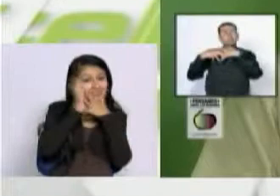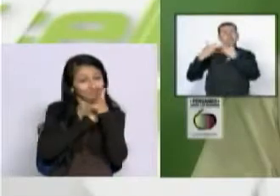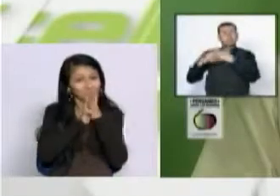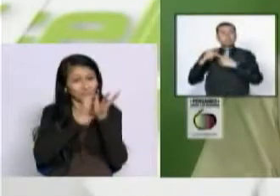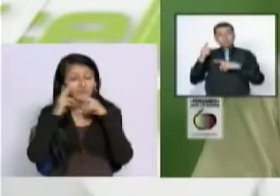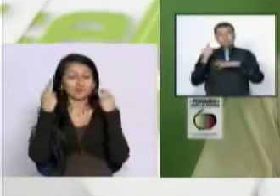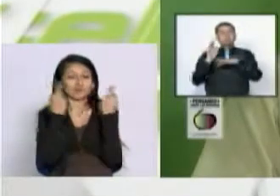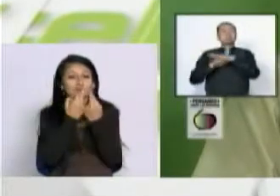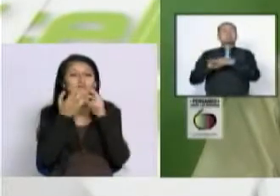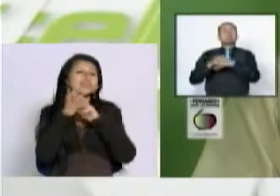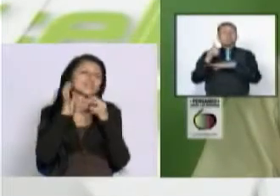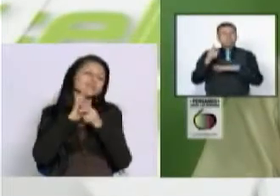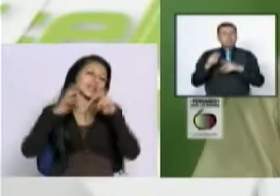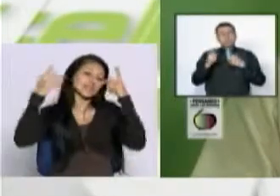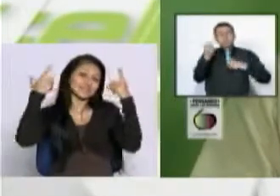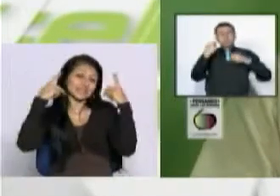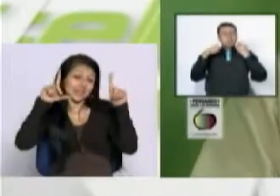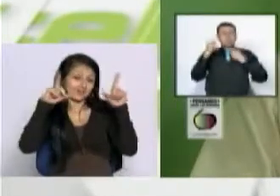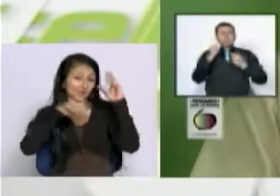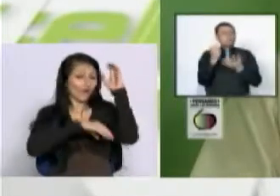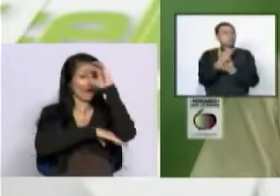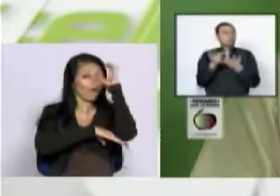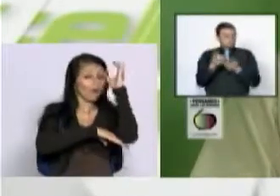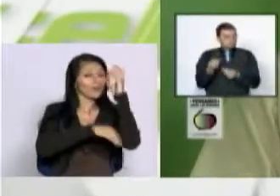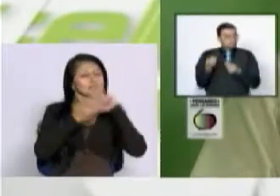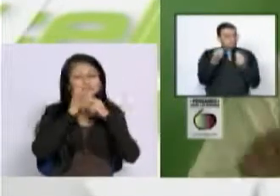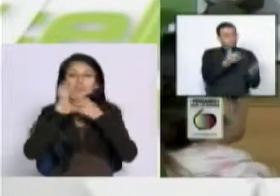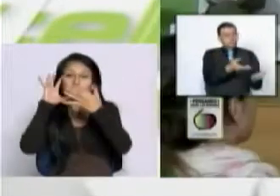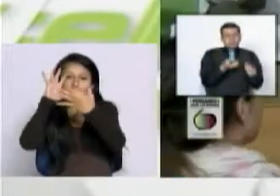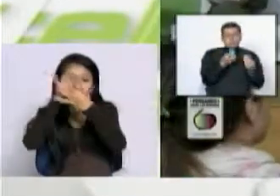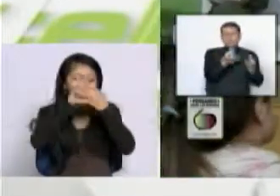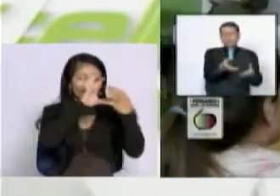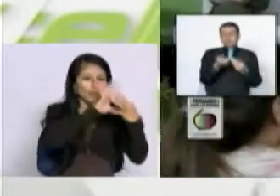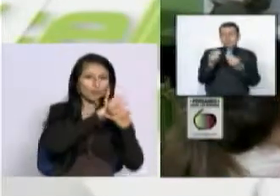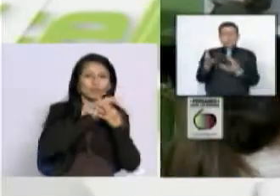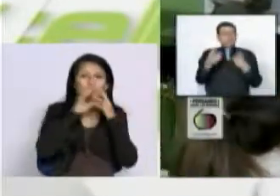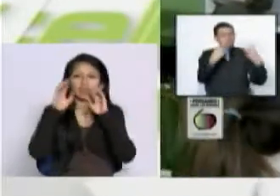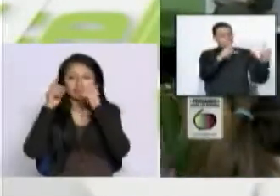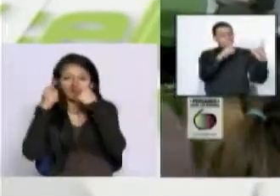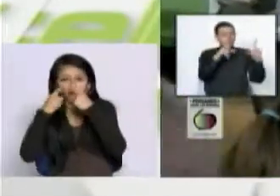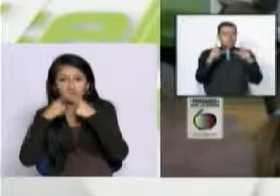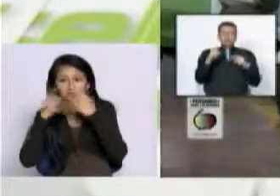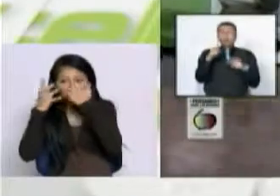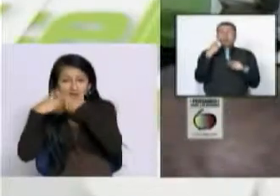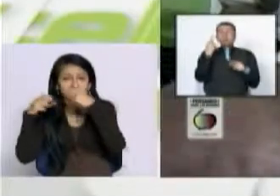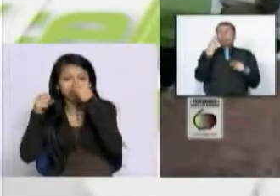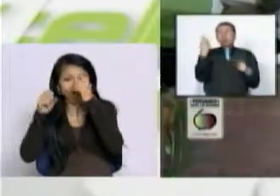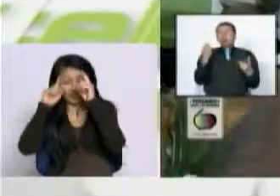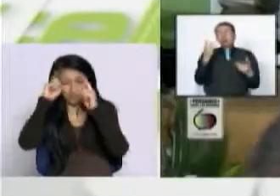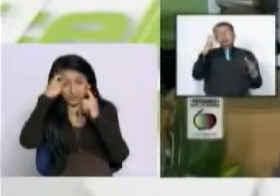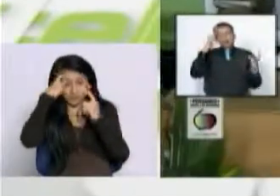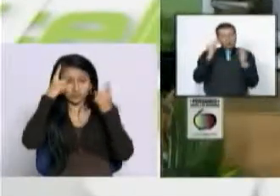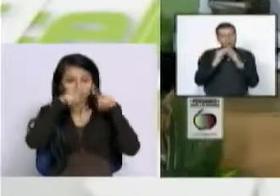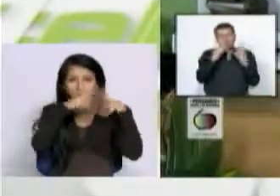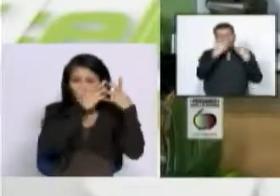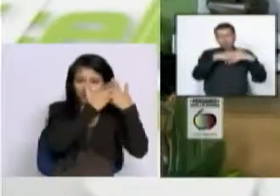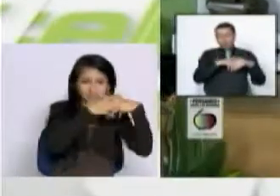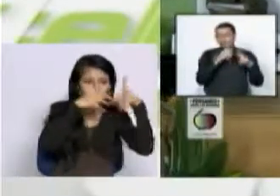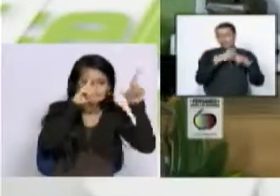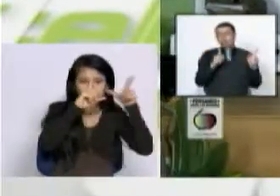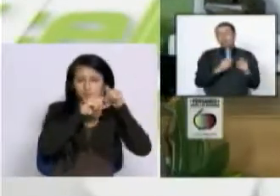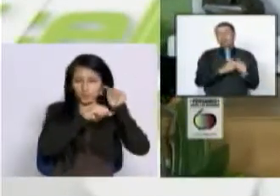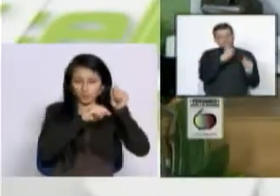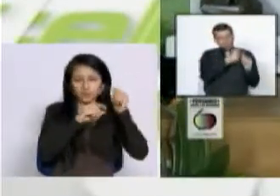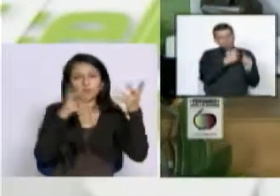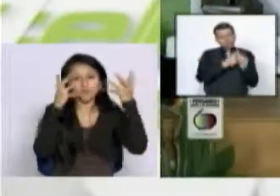foro es que la televisión pública puede crear alianza con la privada para fortalecer su programación y que los canales